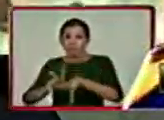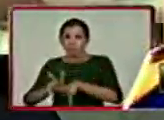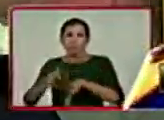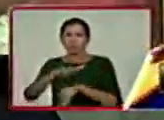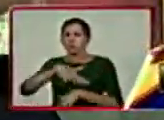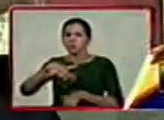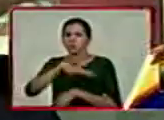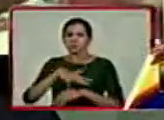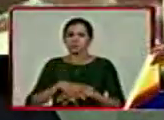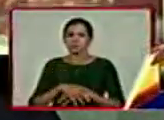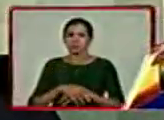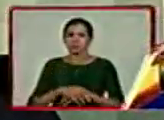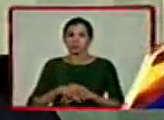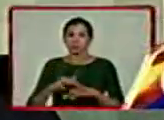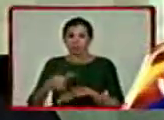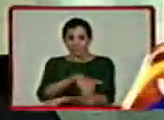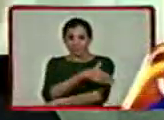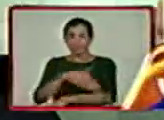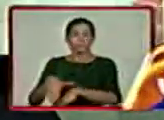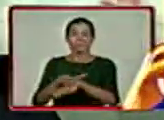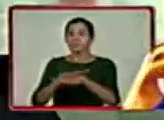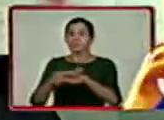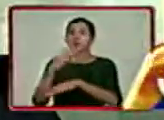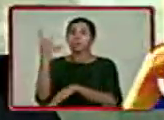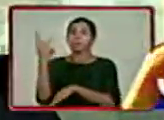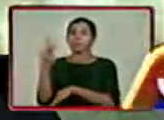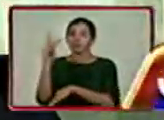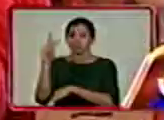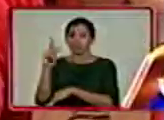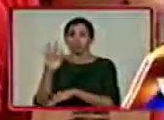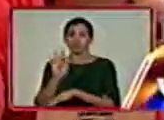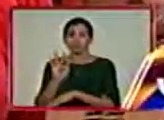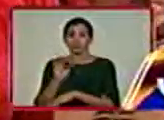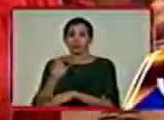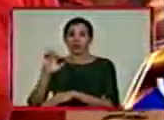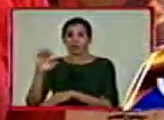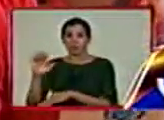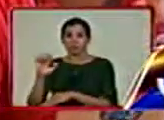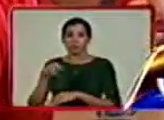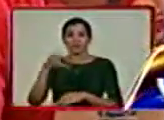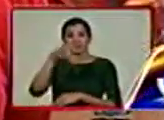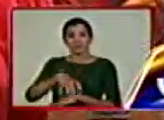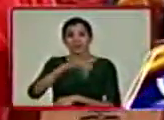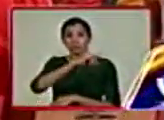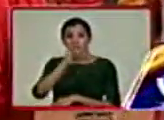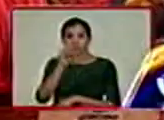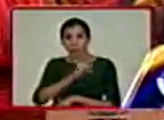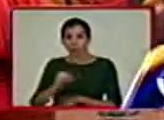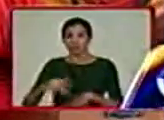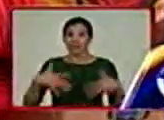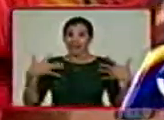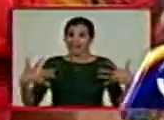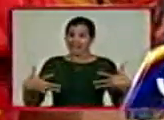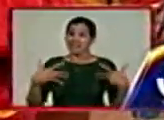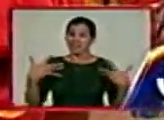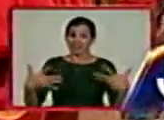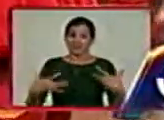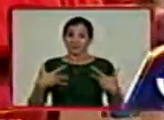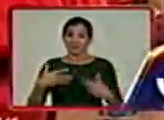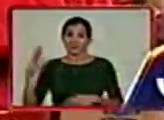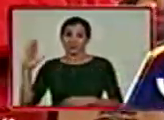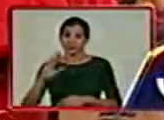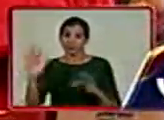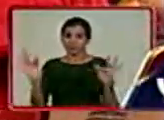efectúa en la parroquia Francisco Eugenio Bustamante del Estado Zulia. Nos regocijamos hoy de tener esta